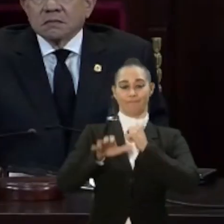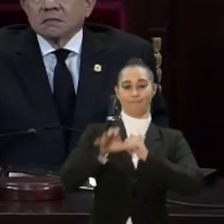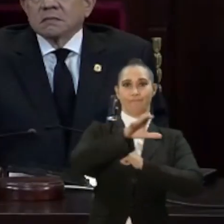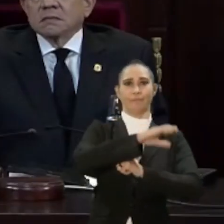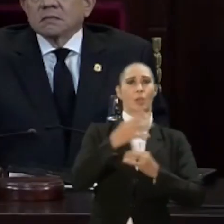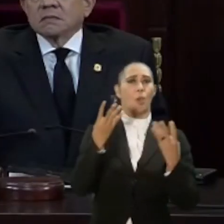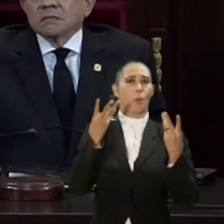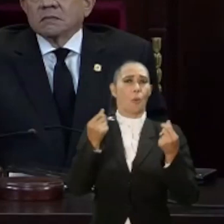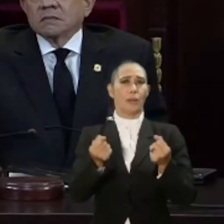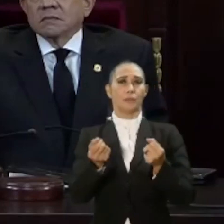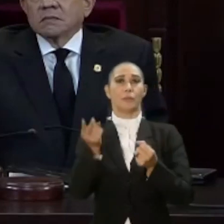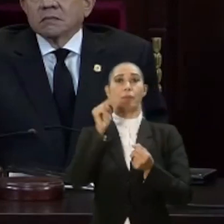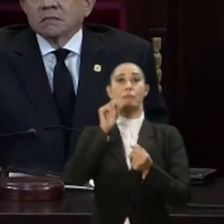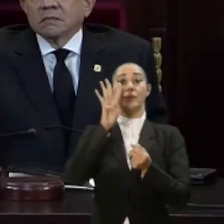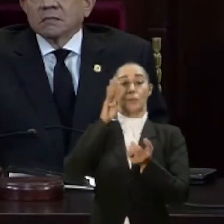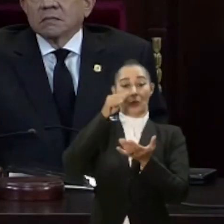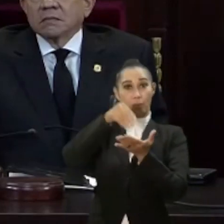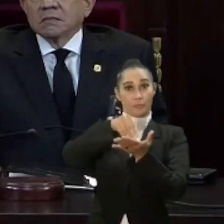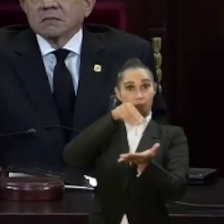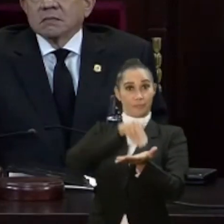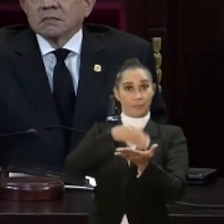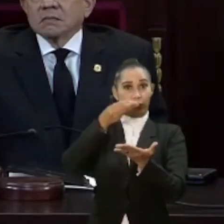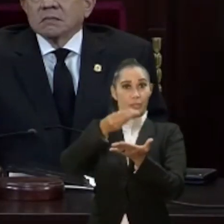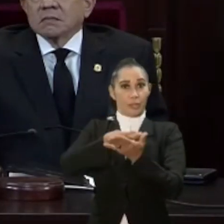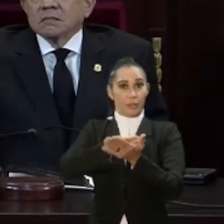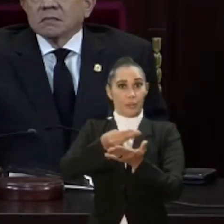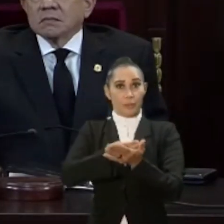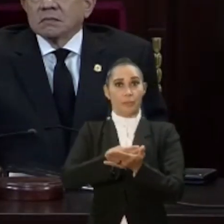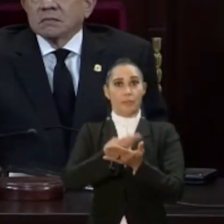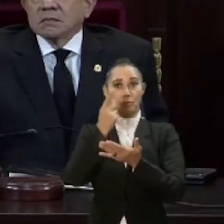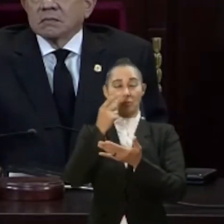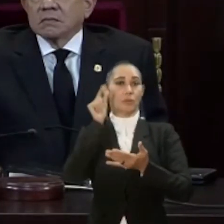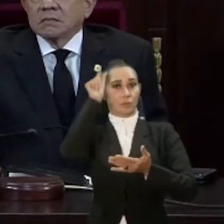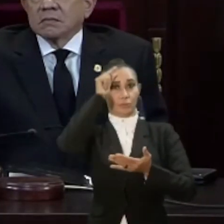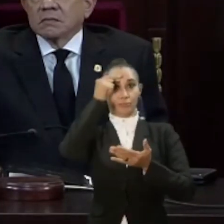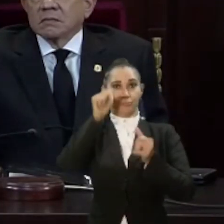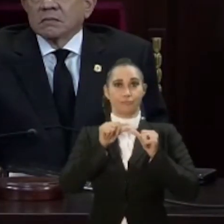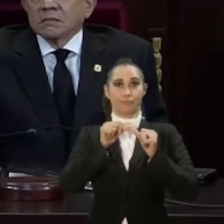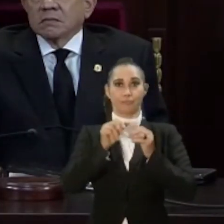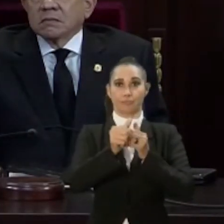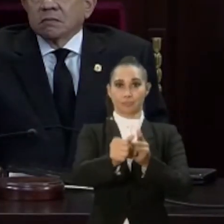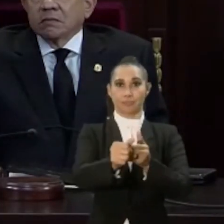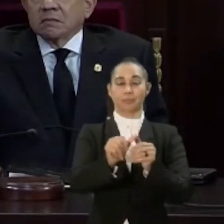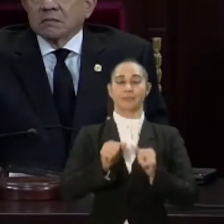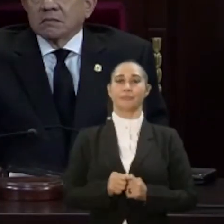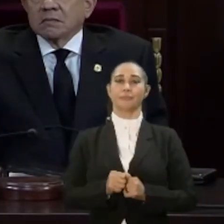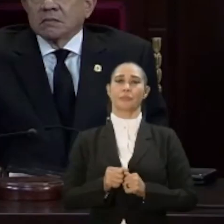total de casi 24,000 millones de pesos en lo que llevamos de gobierno.